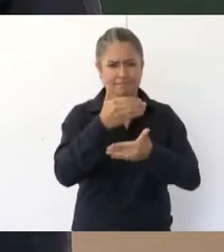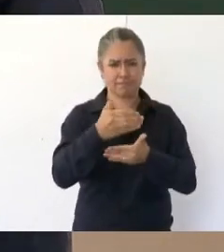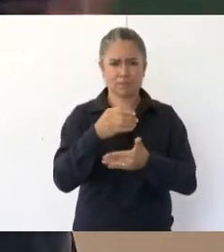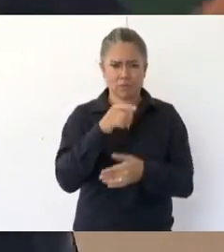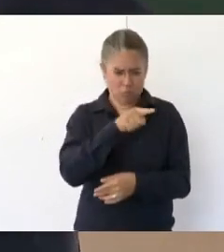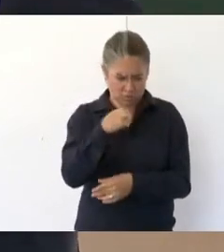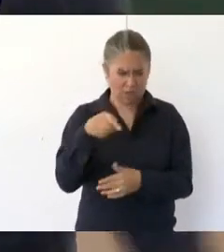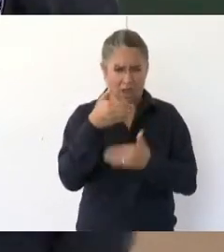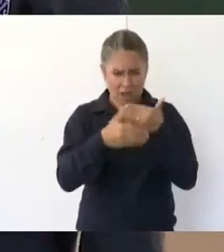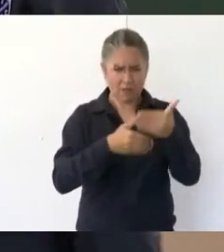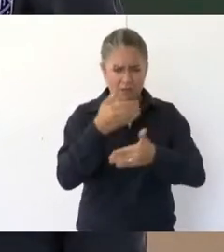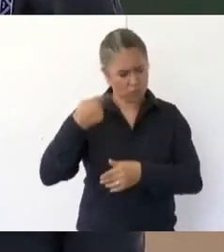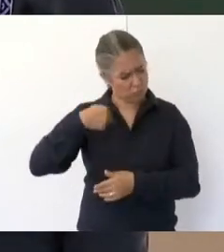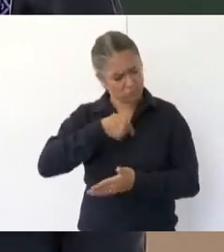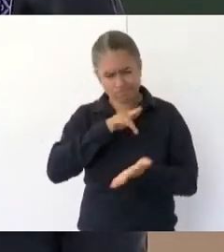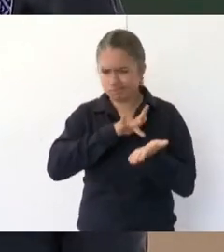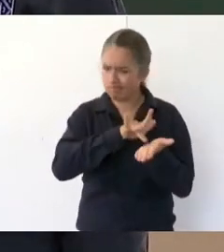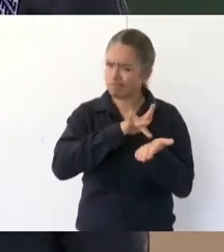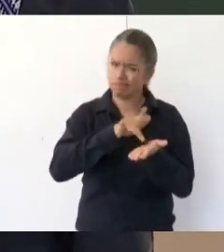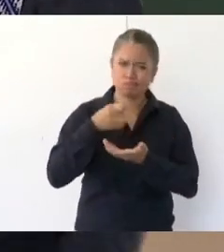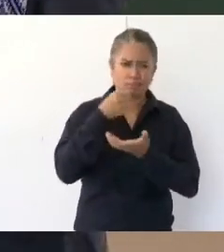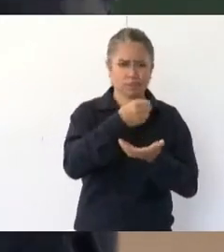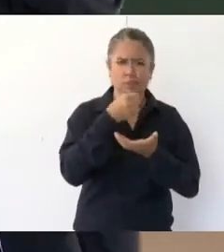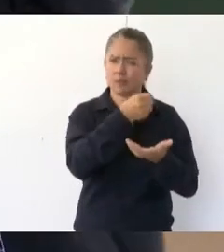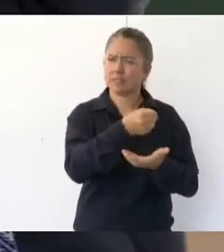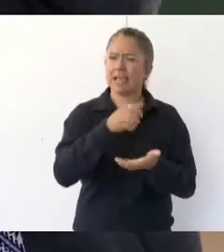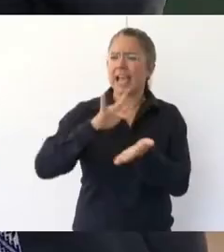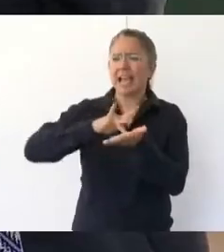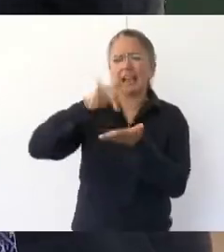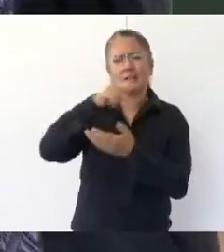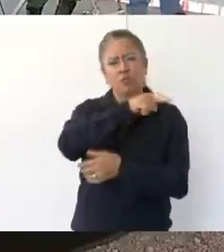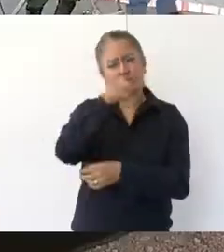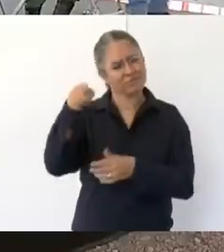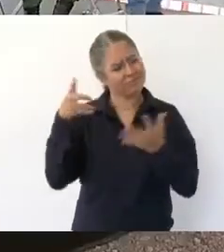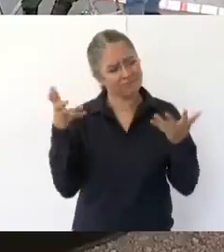presupuesto. Y muchas gracias por todo lo que hacen. Muchas gracias.